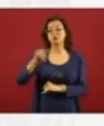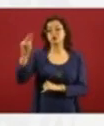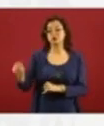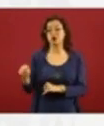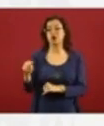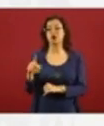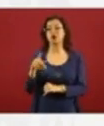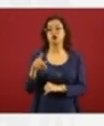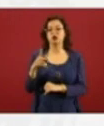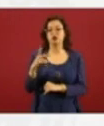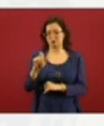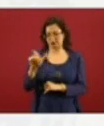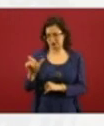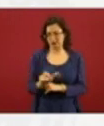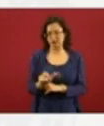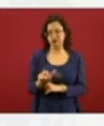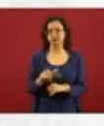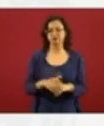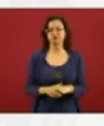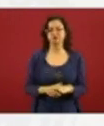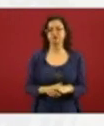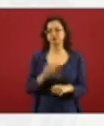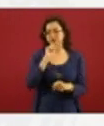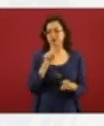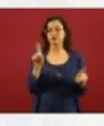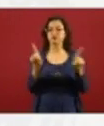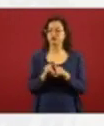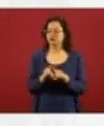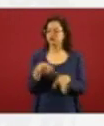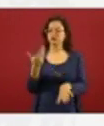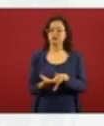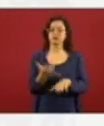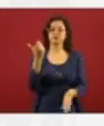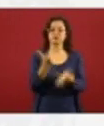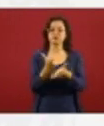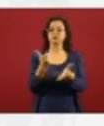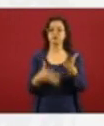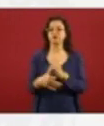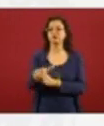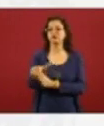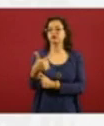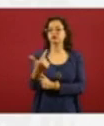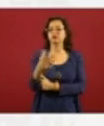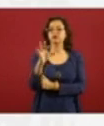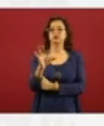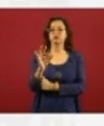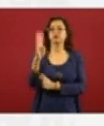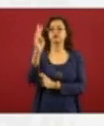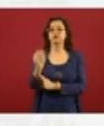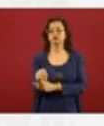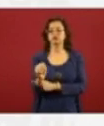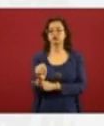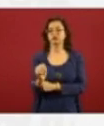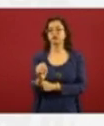es de franquicia Pemex. Y también muy barata, a 12 pesos 49 centavos,